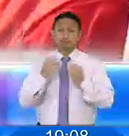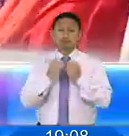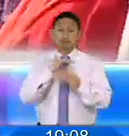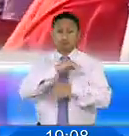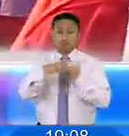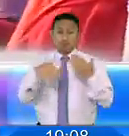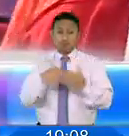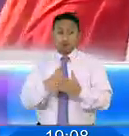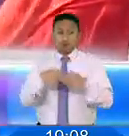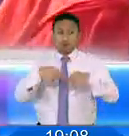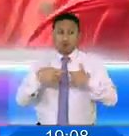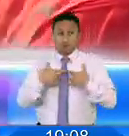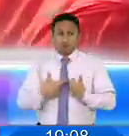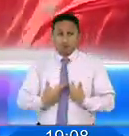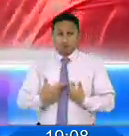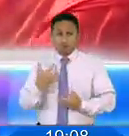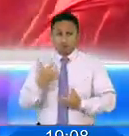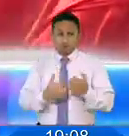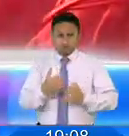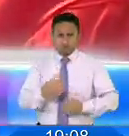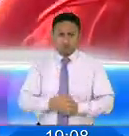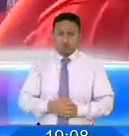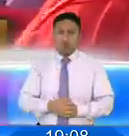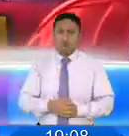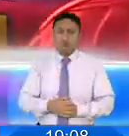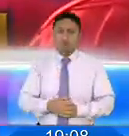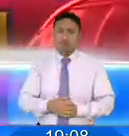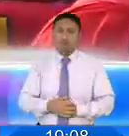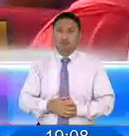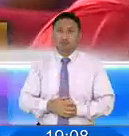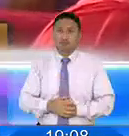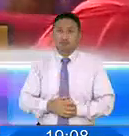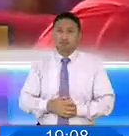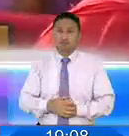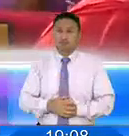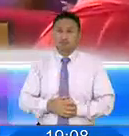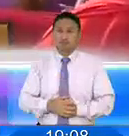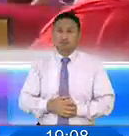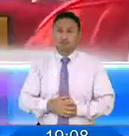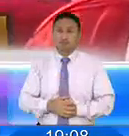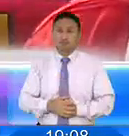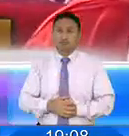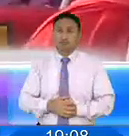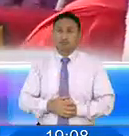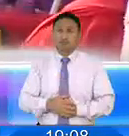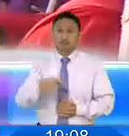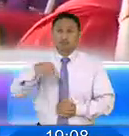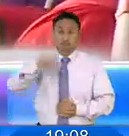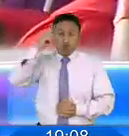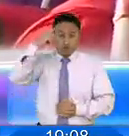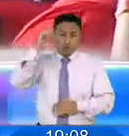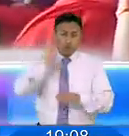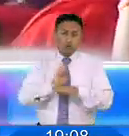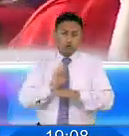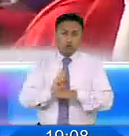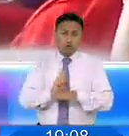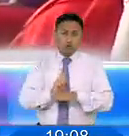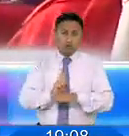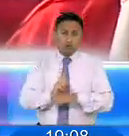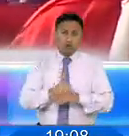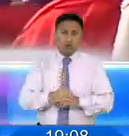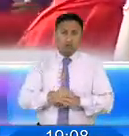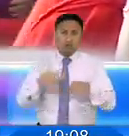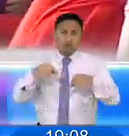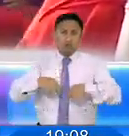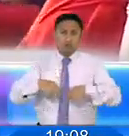estamos sufriendo esta situación, esta debacle de las medidas económicas que está imponiendo el gobierno ecuatoriano cuando debería declarar